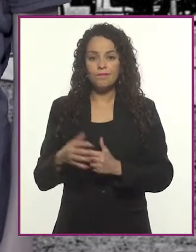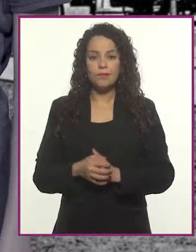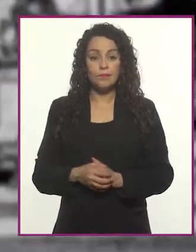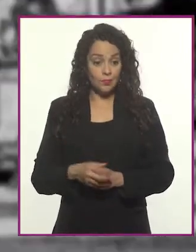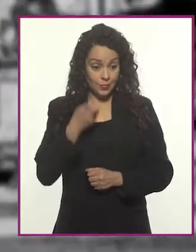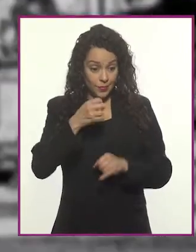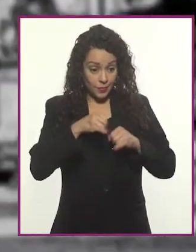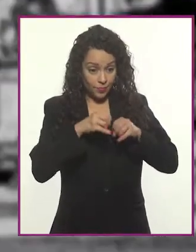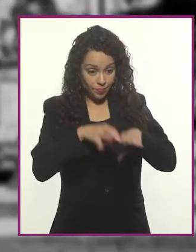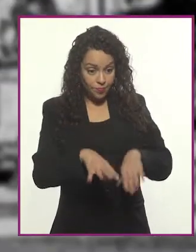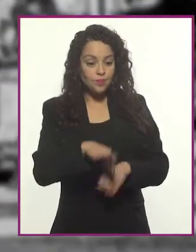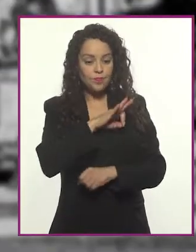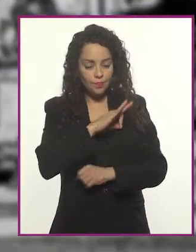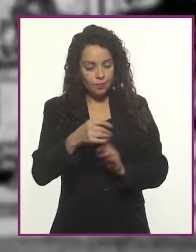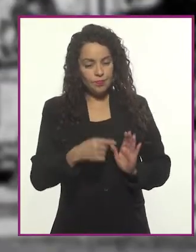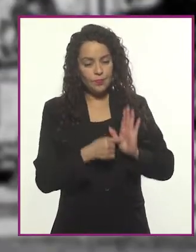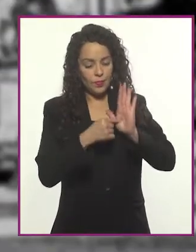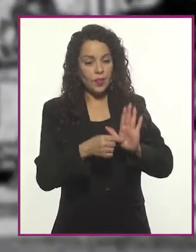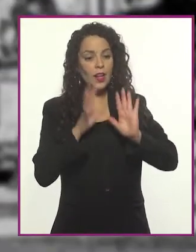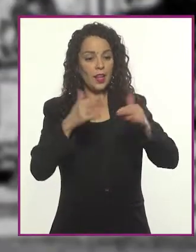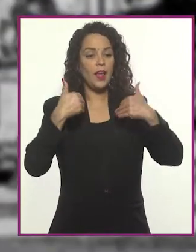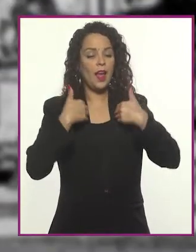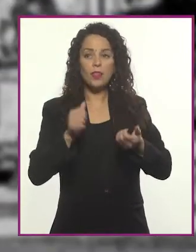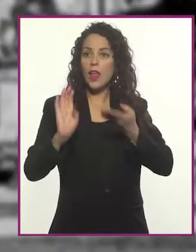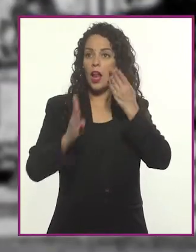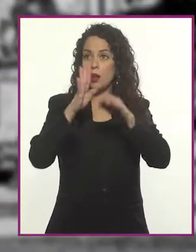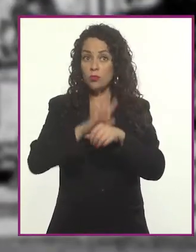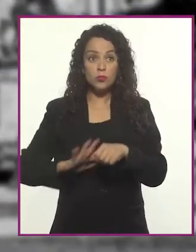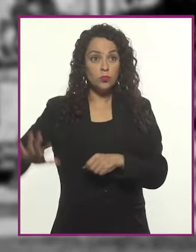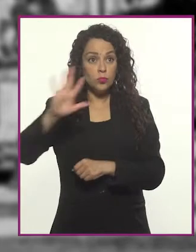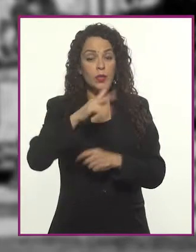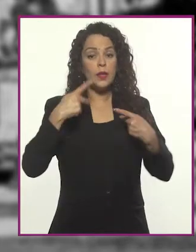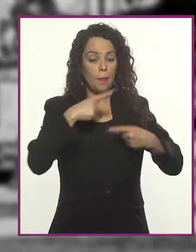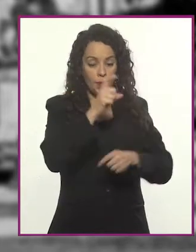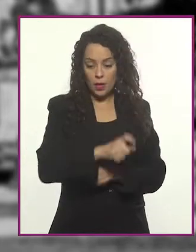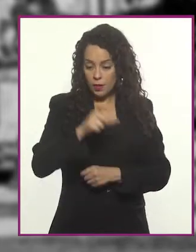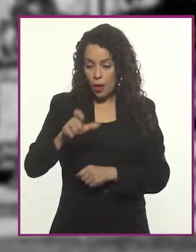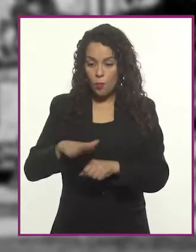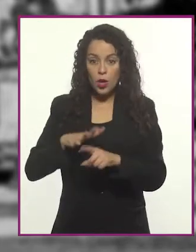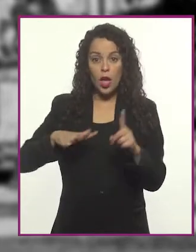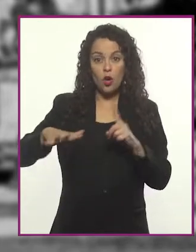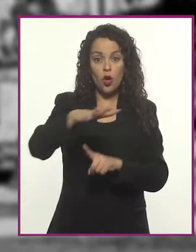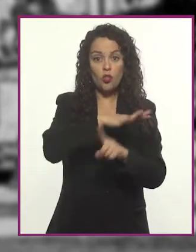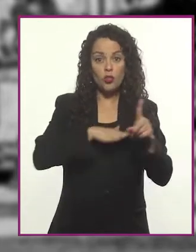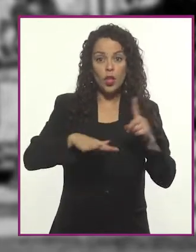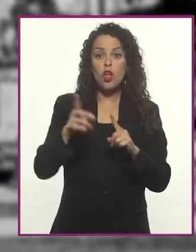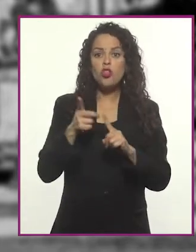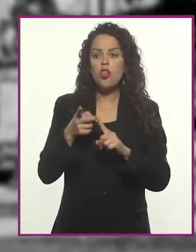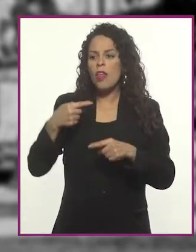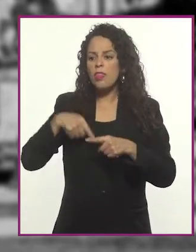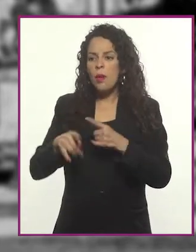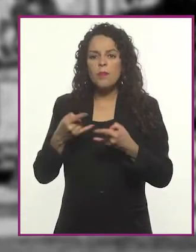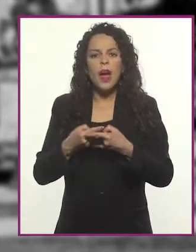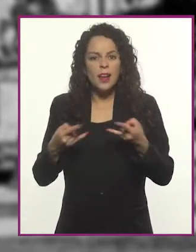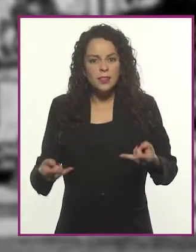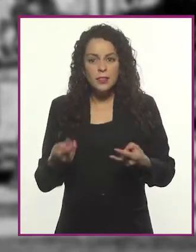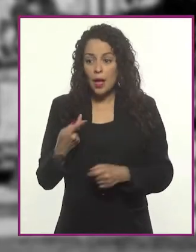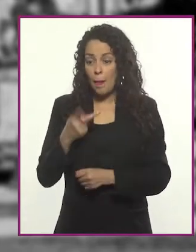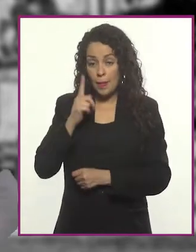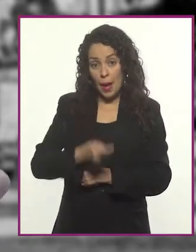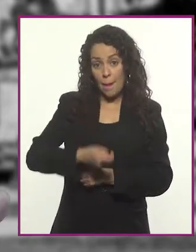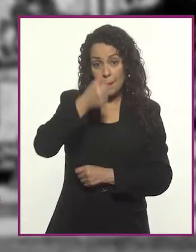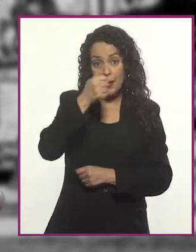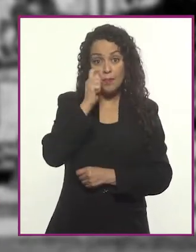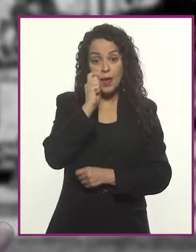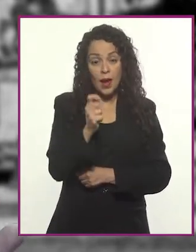Con esta información ya presentaste los personajes y el mundo. Nos estás dando un contexto en el cual se desarrolla la acción, pero también nos diste la